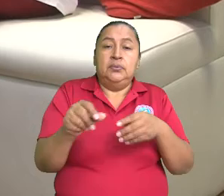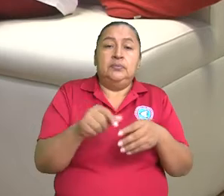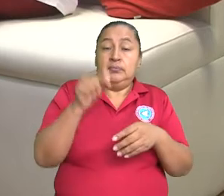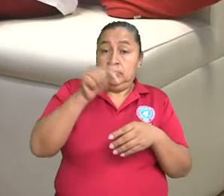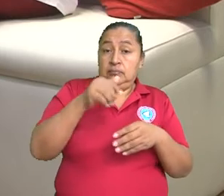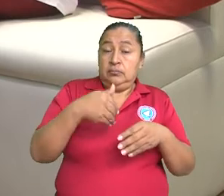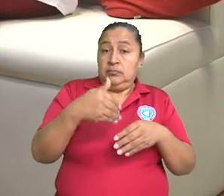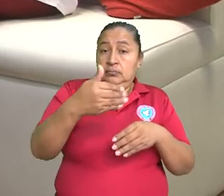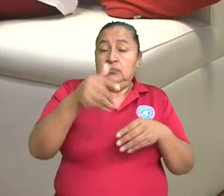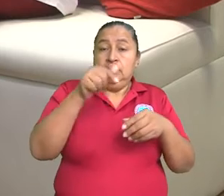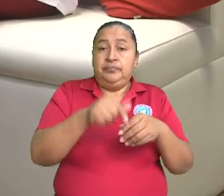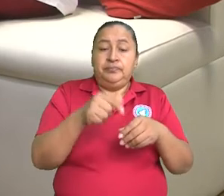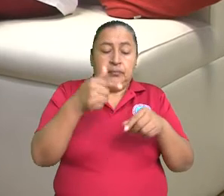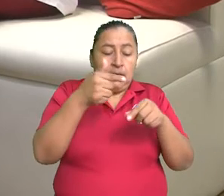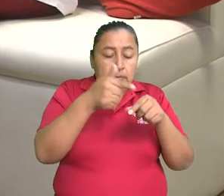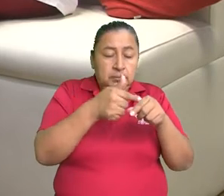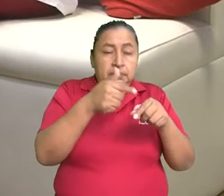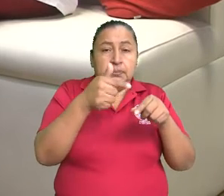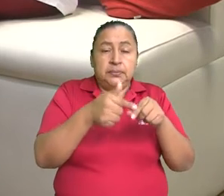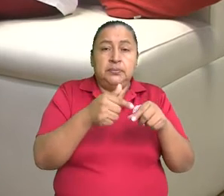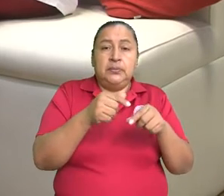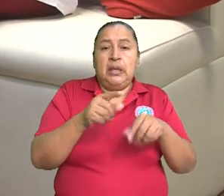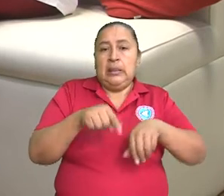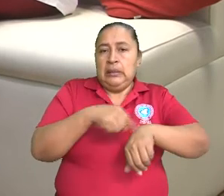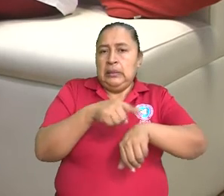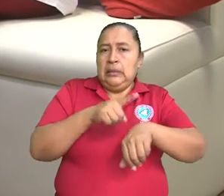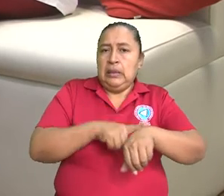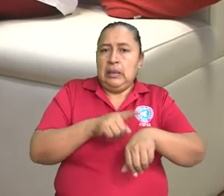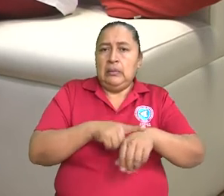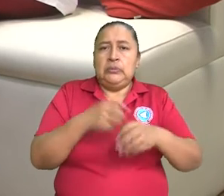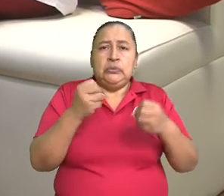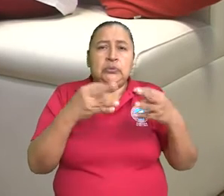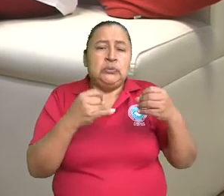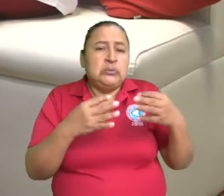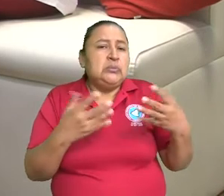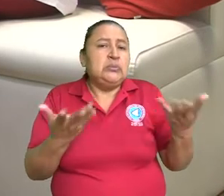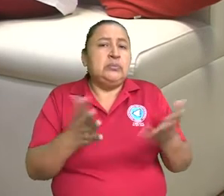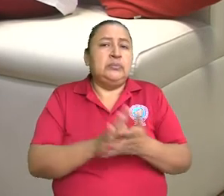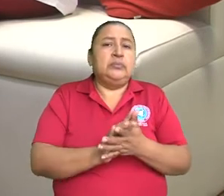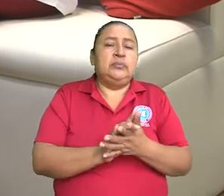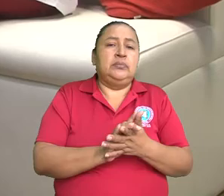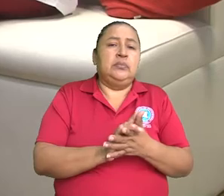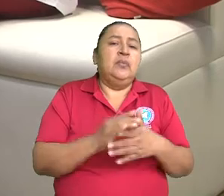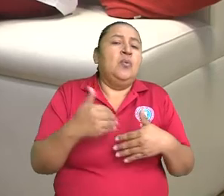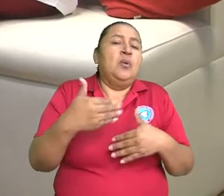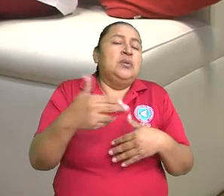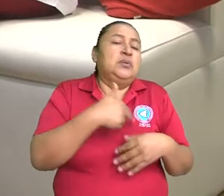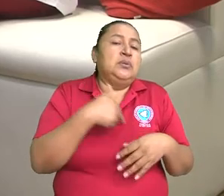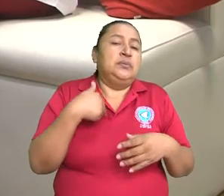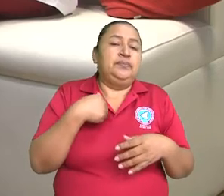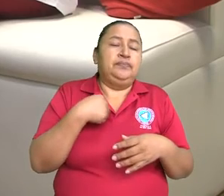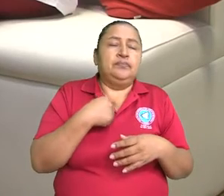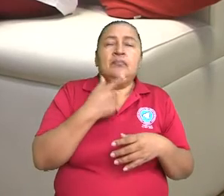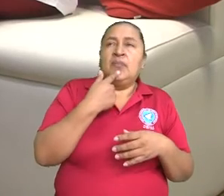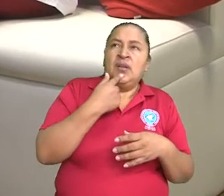procedimiento por cauterización, ajá, es dilatado, es doloroso. ¿Cuánto? Generalmente. ¿Cuándo se hace? Sí,